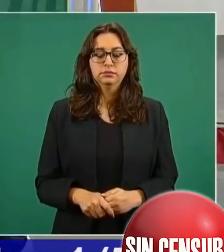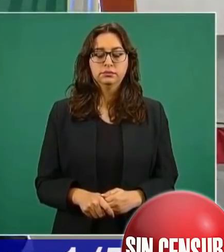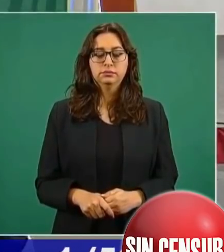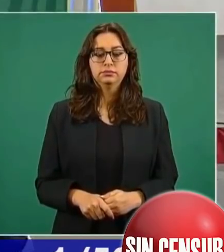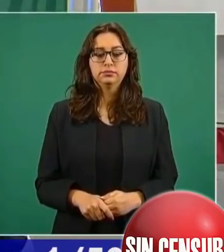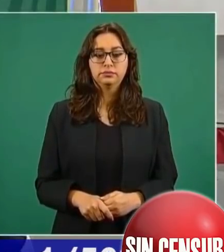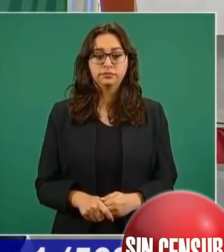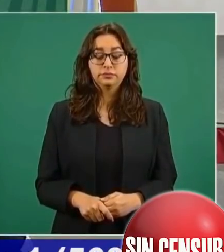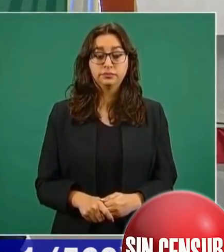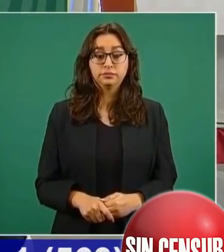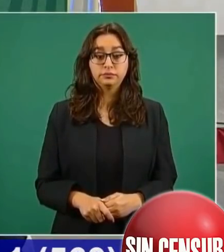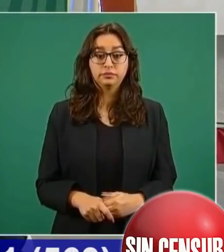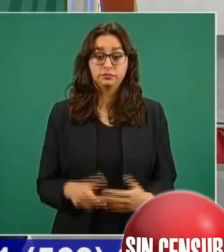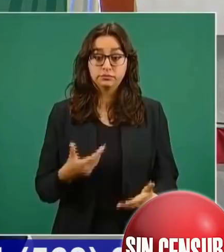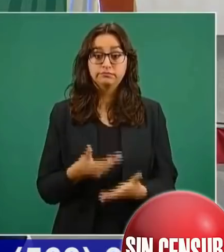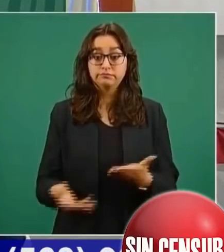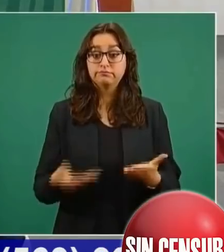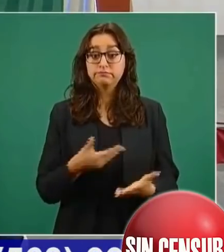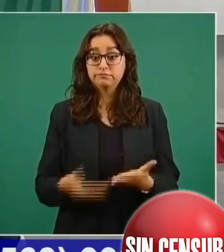Esto es